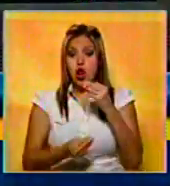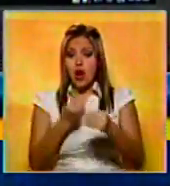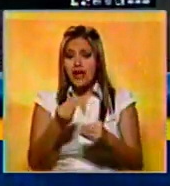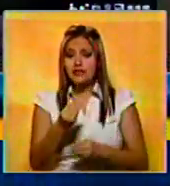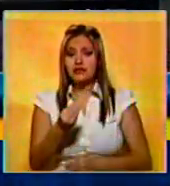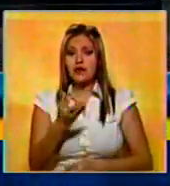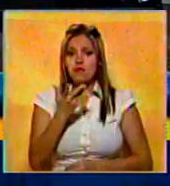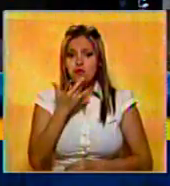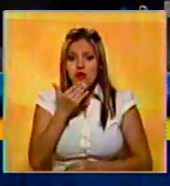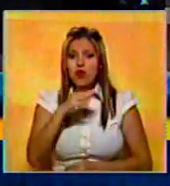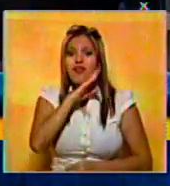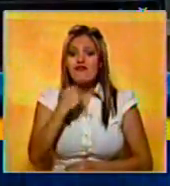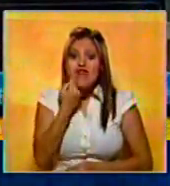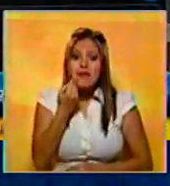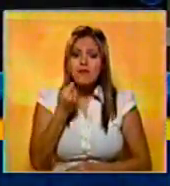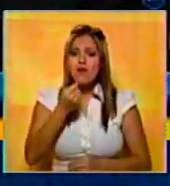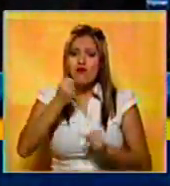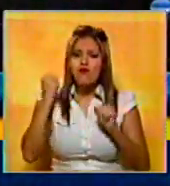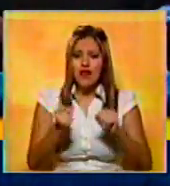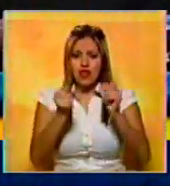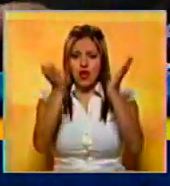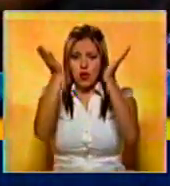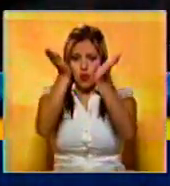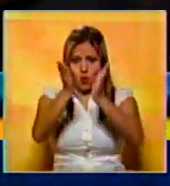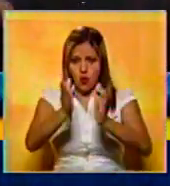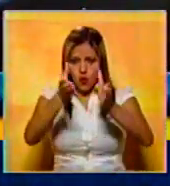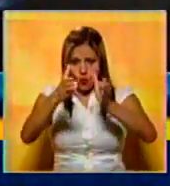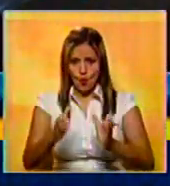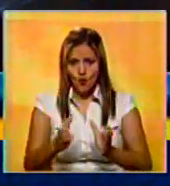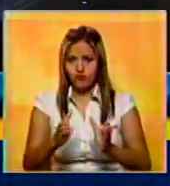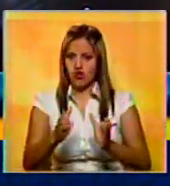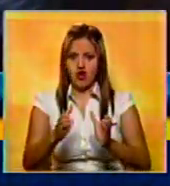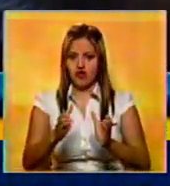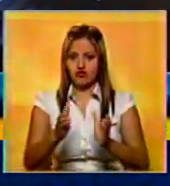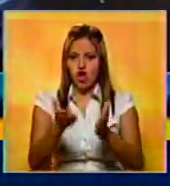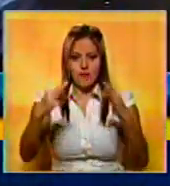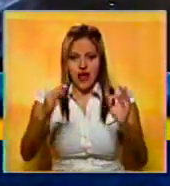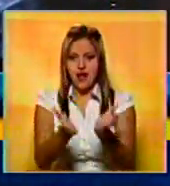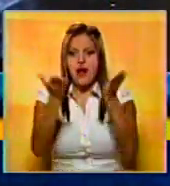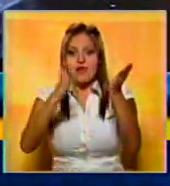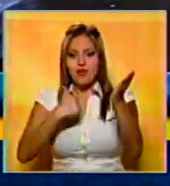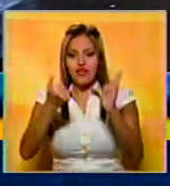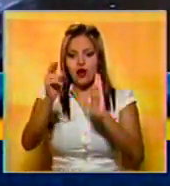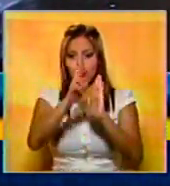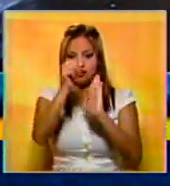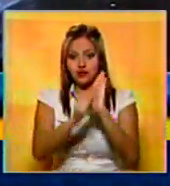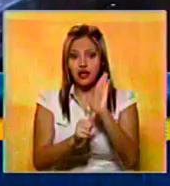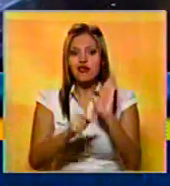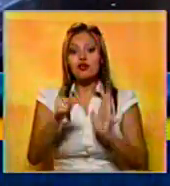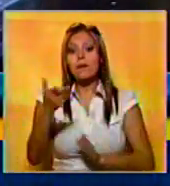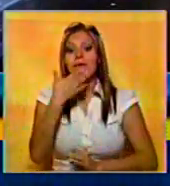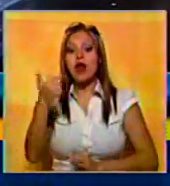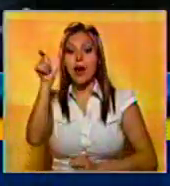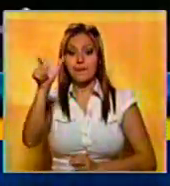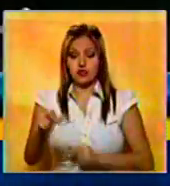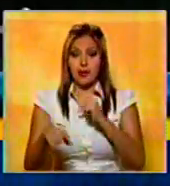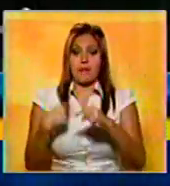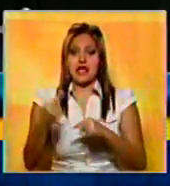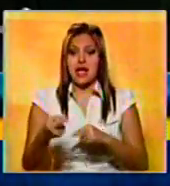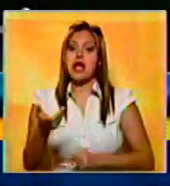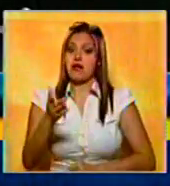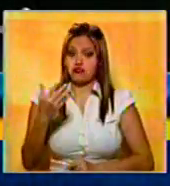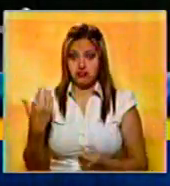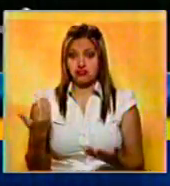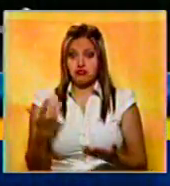no prolapsados. El mejor beneficio que tenemos con esta técnica es la recuperación del paciente. Los pacientes del siguiente día